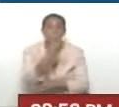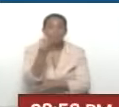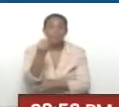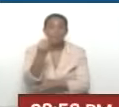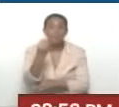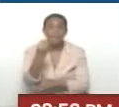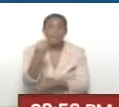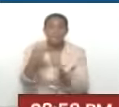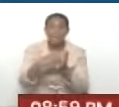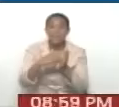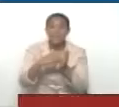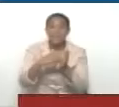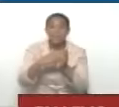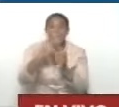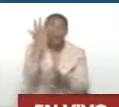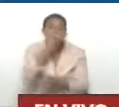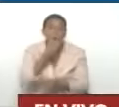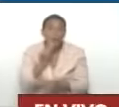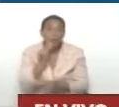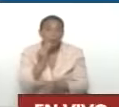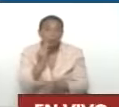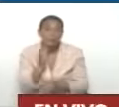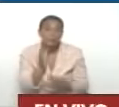40.000 y pico para jóvenes.